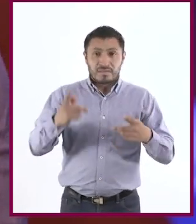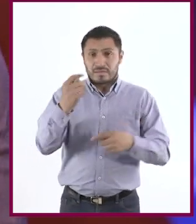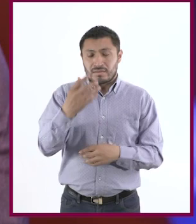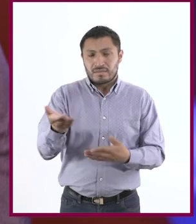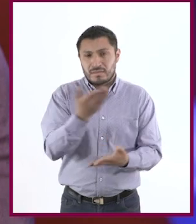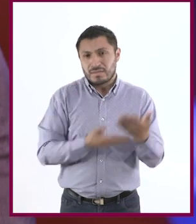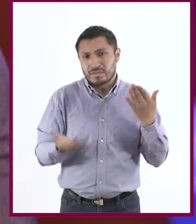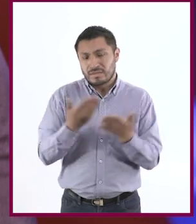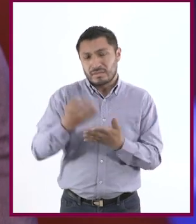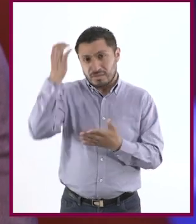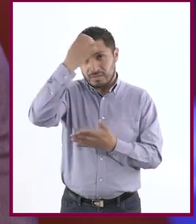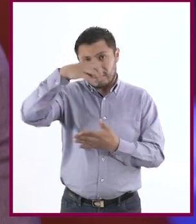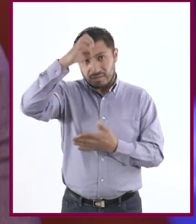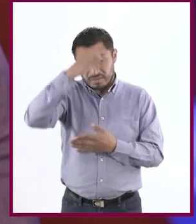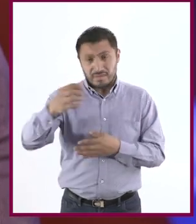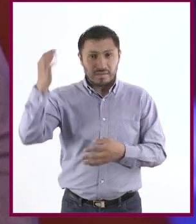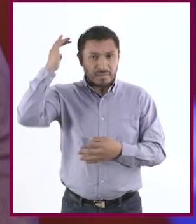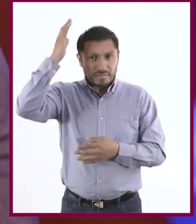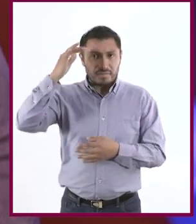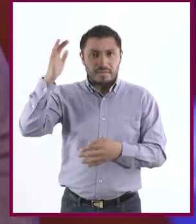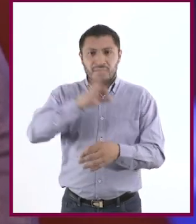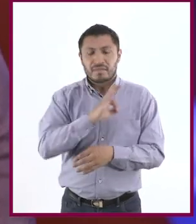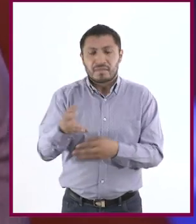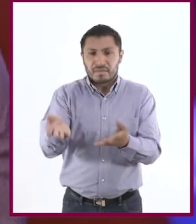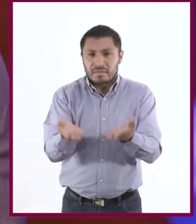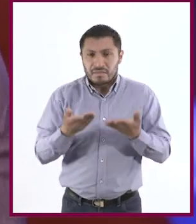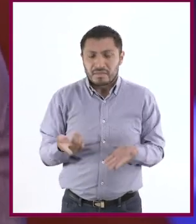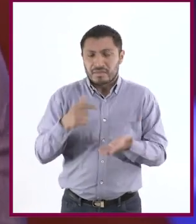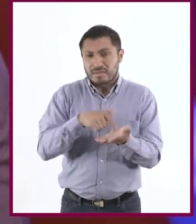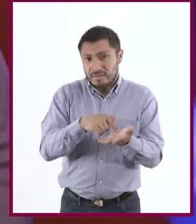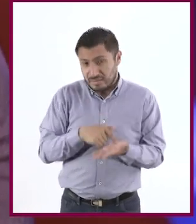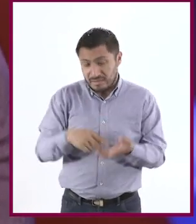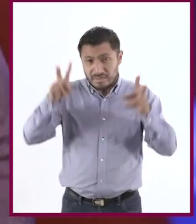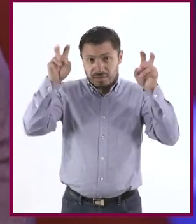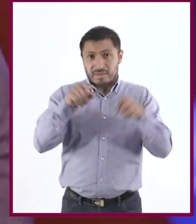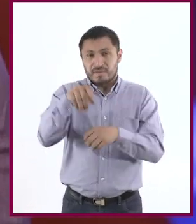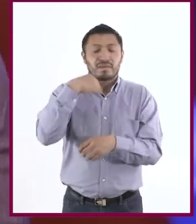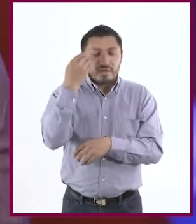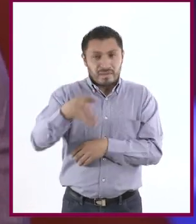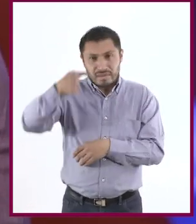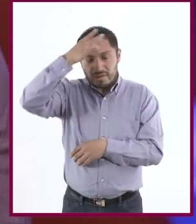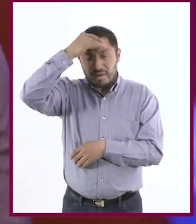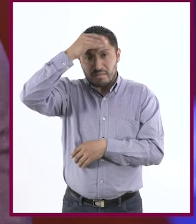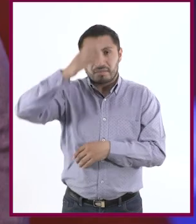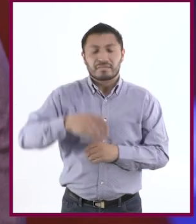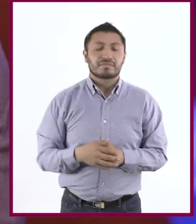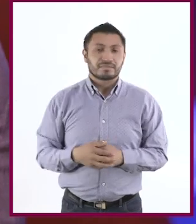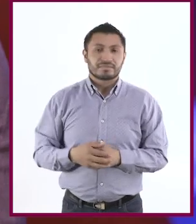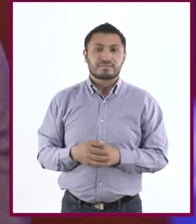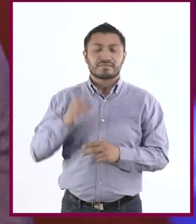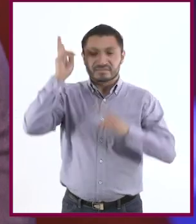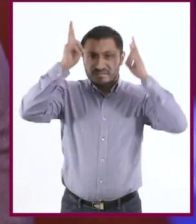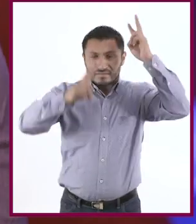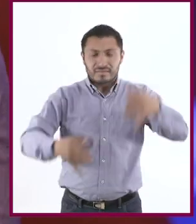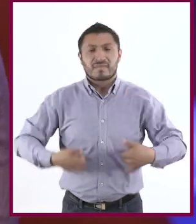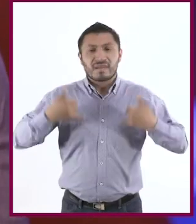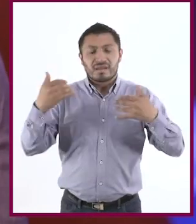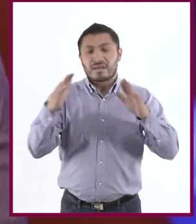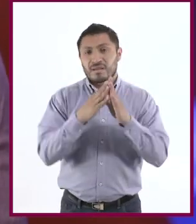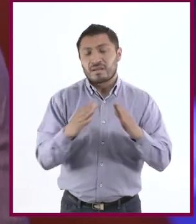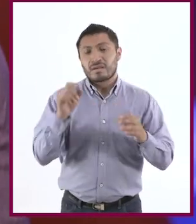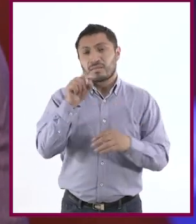tus experiencias y reflexiones, y también puedes proponer algunos otros temas que te gustaría que abordáramos. Visítanos en